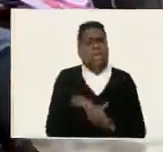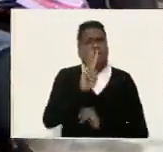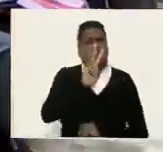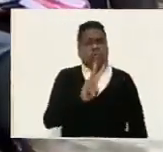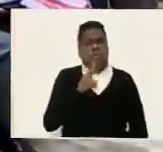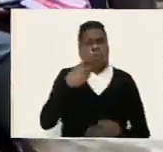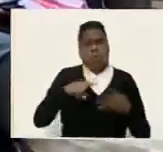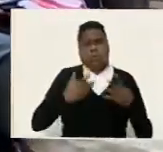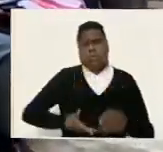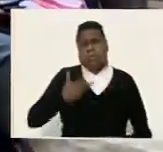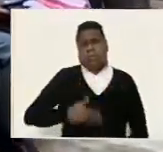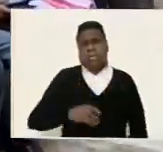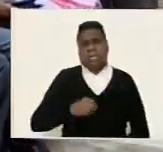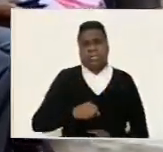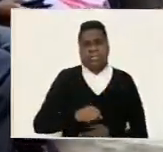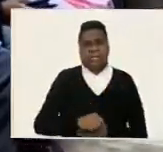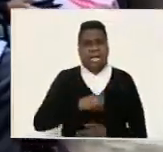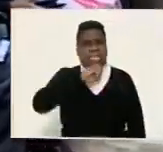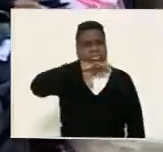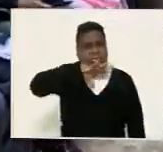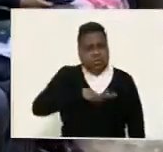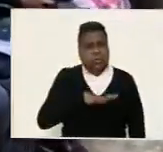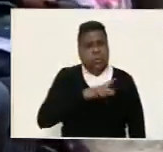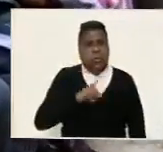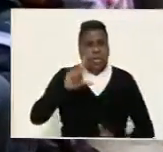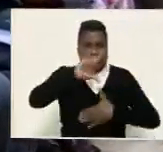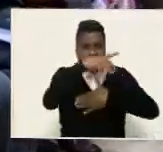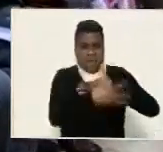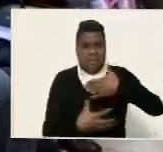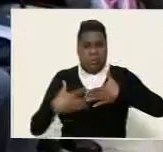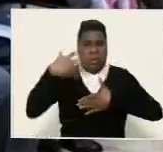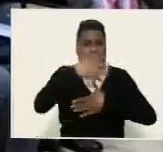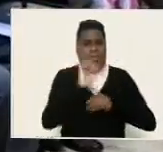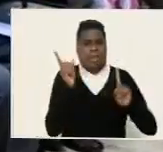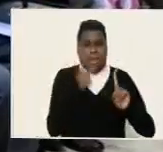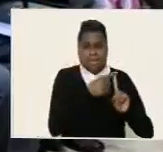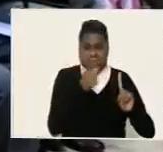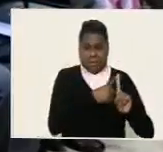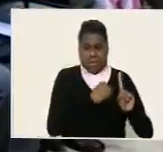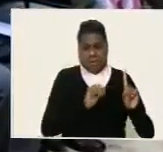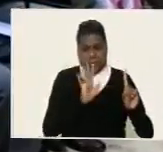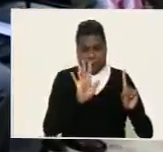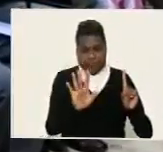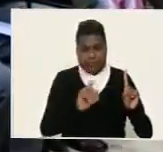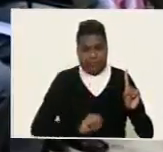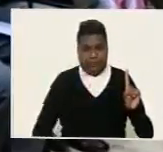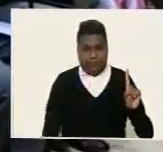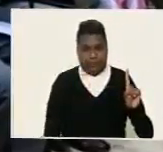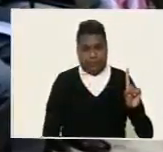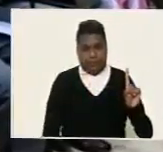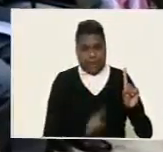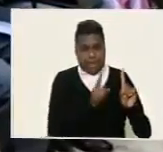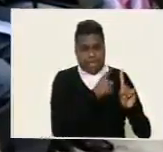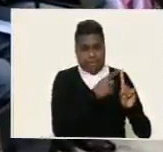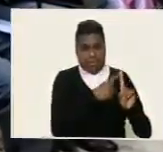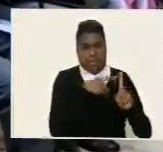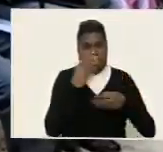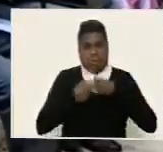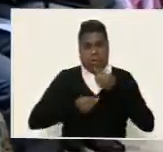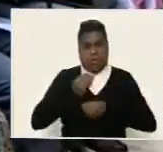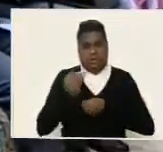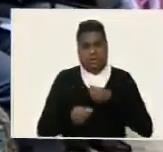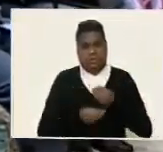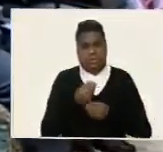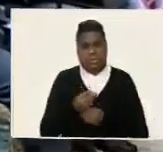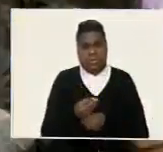historia, no solamente de Venezuela, sino de América Latina. El primero de ellos fue la creación